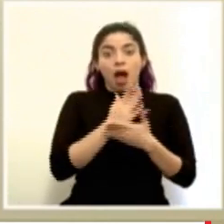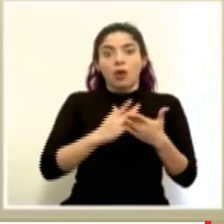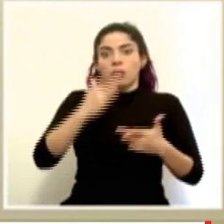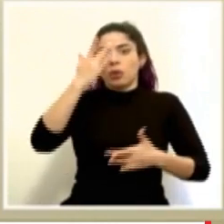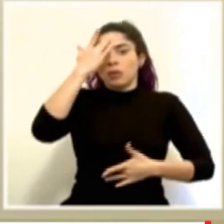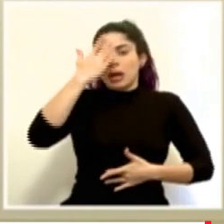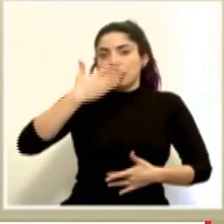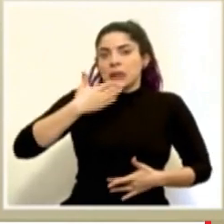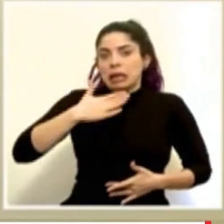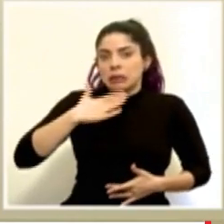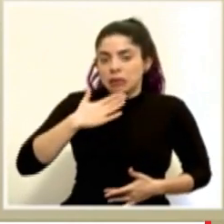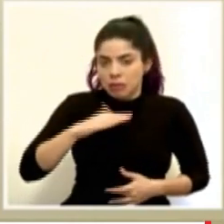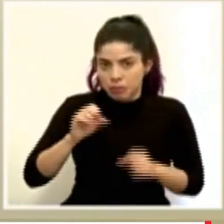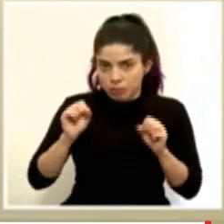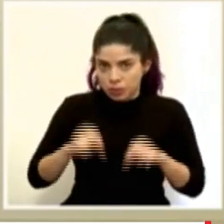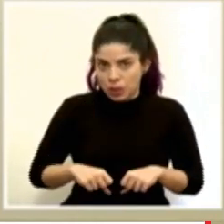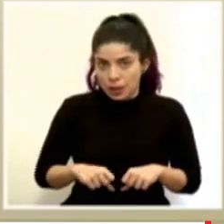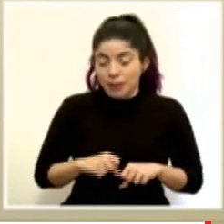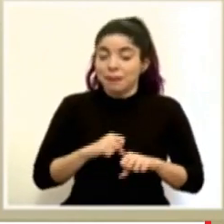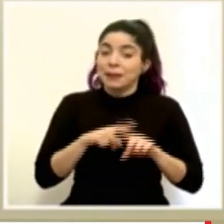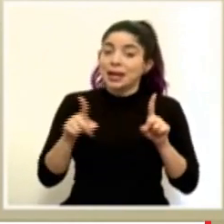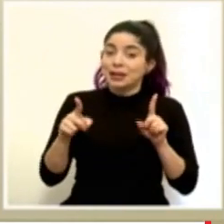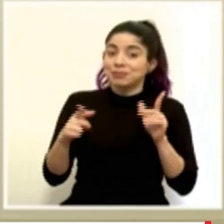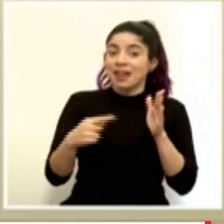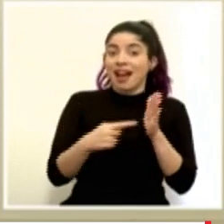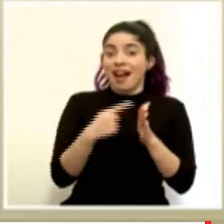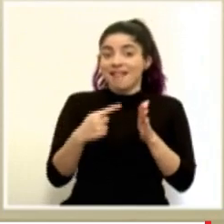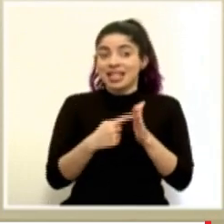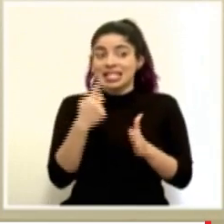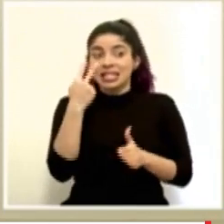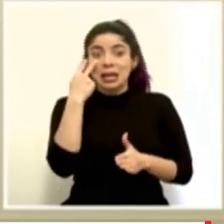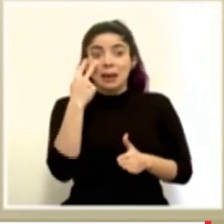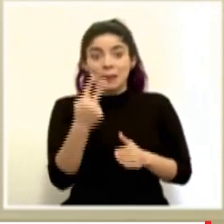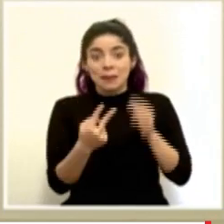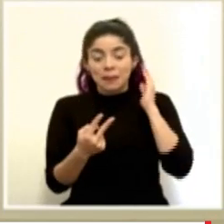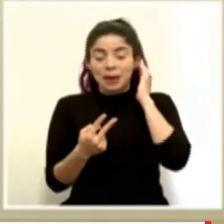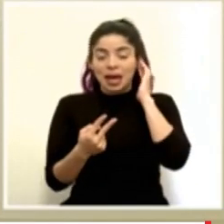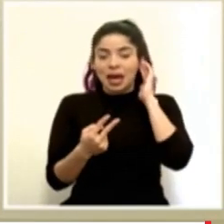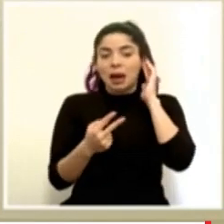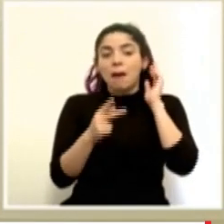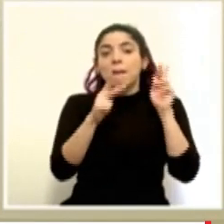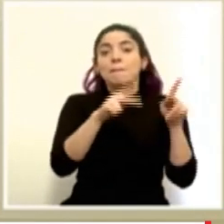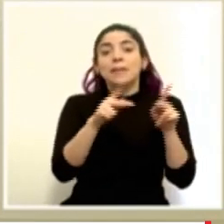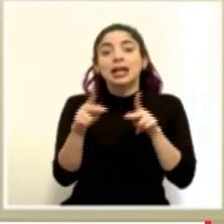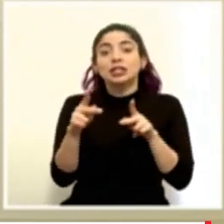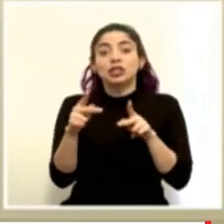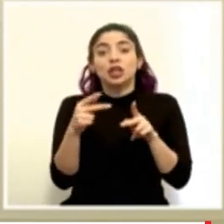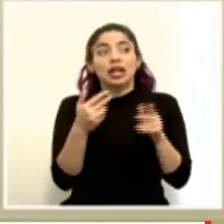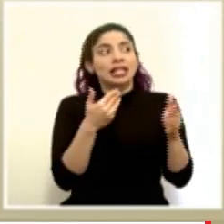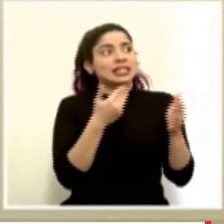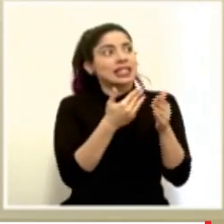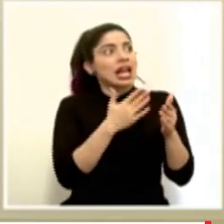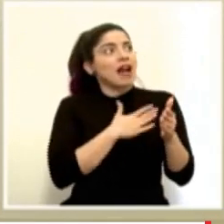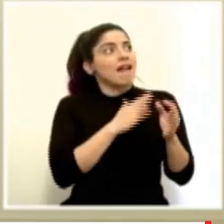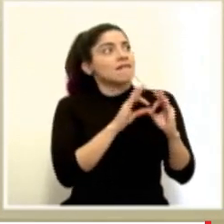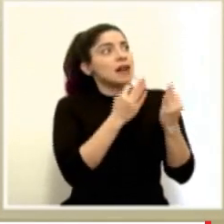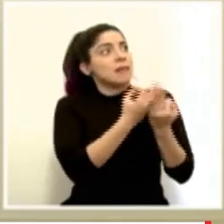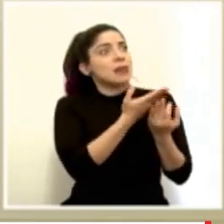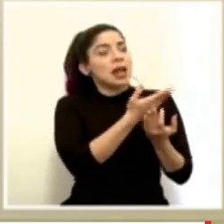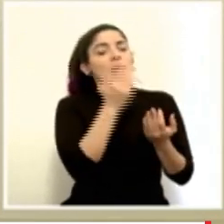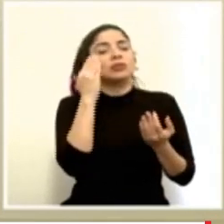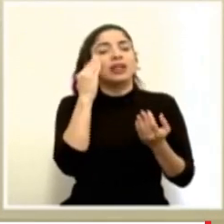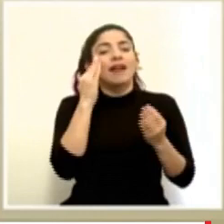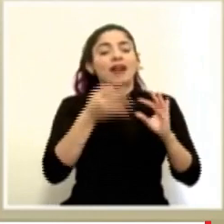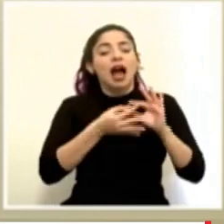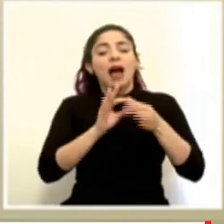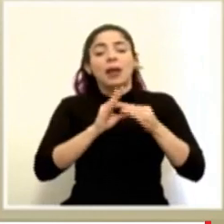enfermando gravemente. Pero a veces lo que estamos viendo justamente es que son personas cercanas a ellos, que al final, o las cadenas de